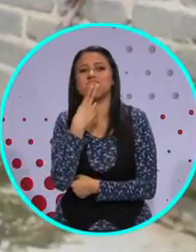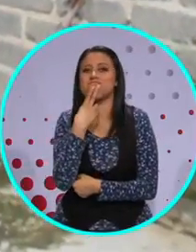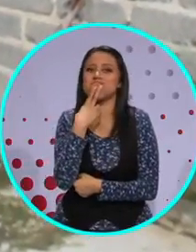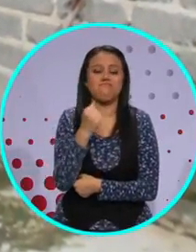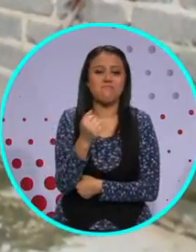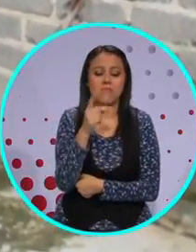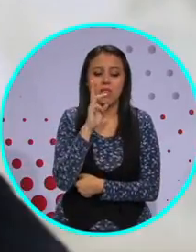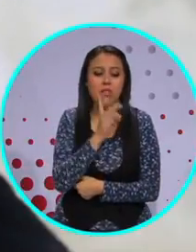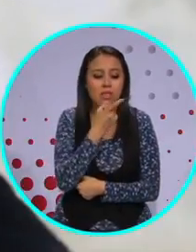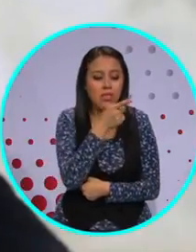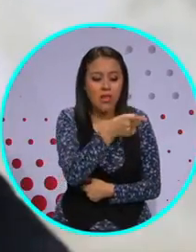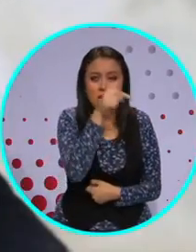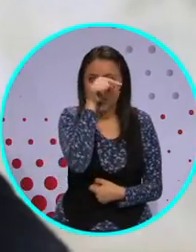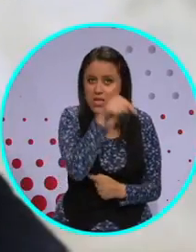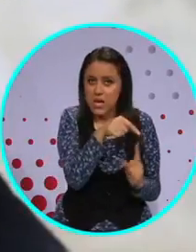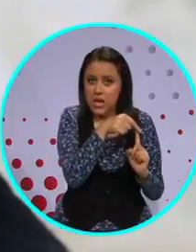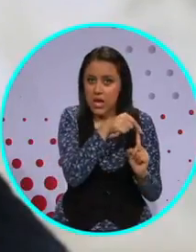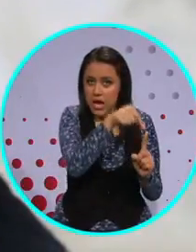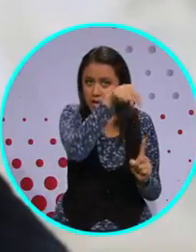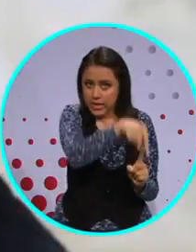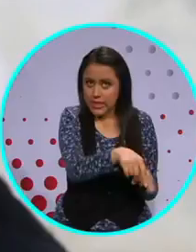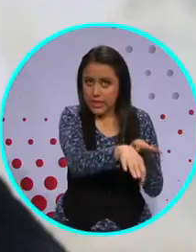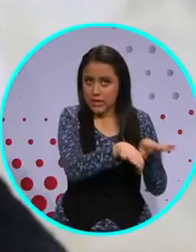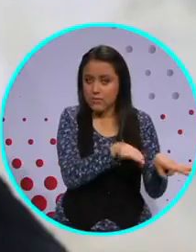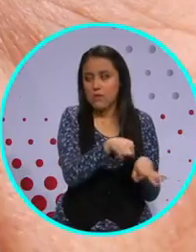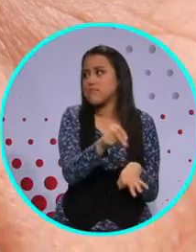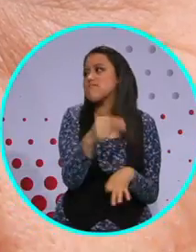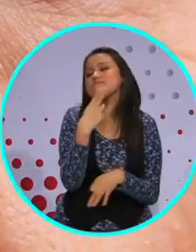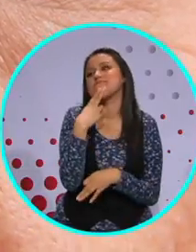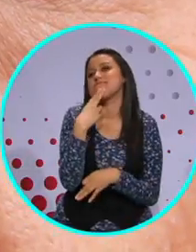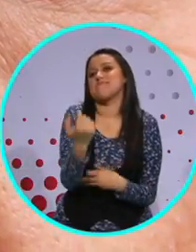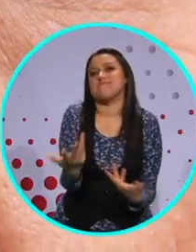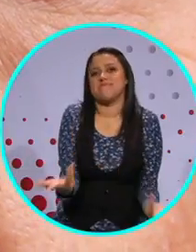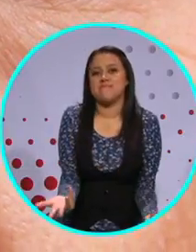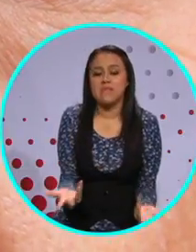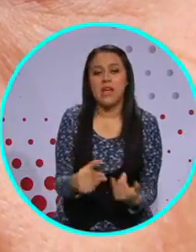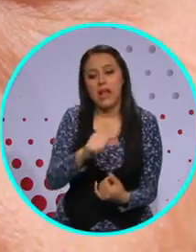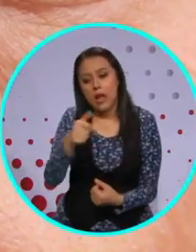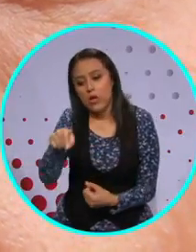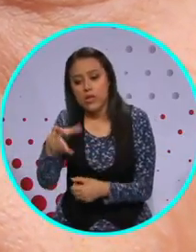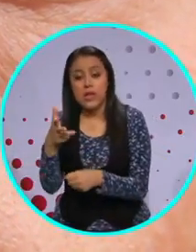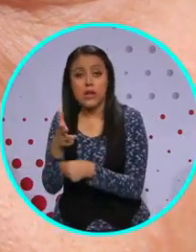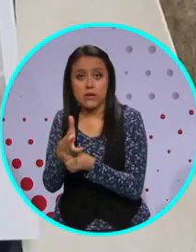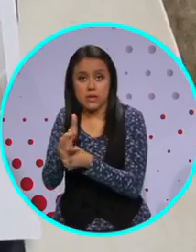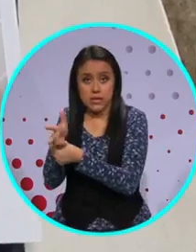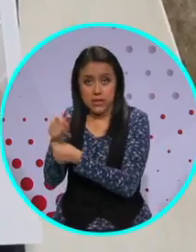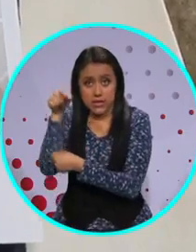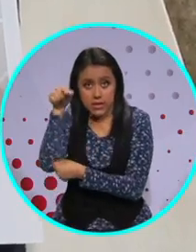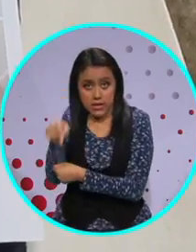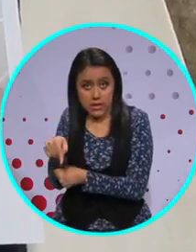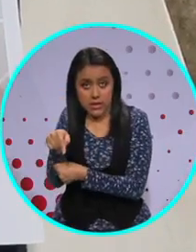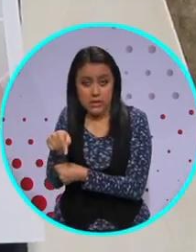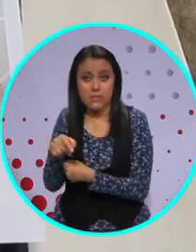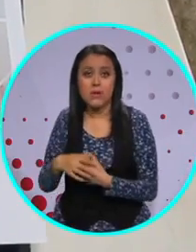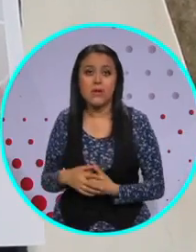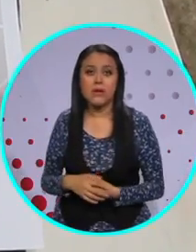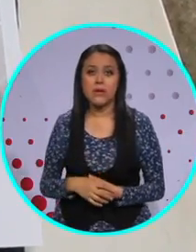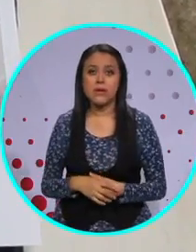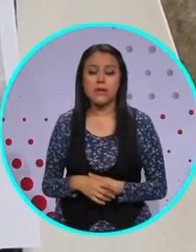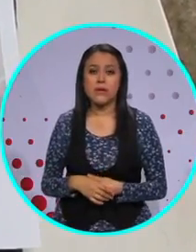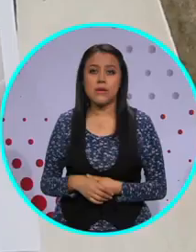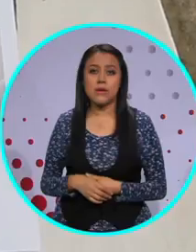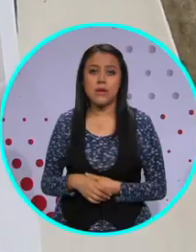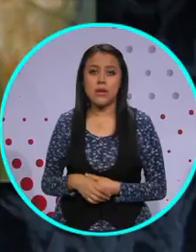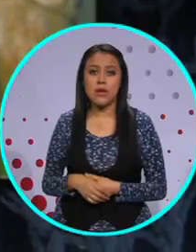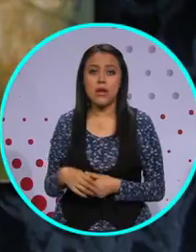señala dónde está su punto de trabajo no sirve y la otra cámara este apunta hacia el flujo